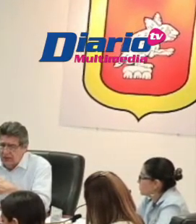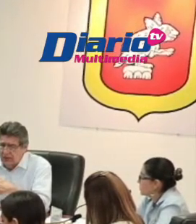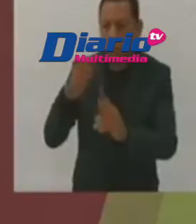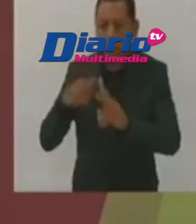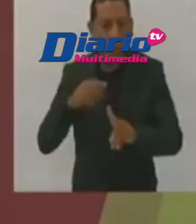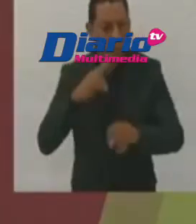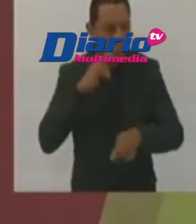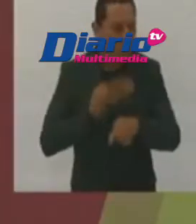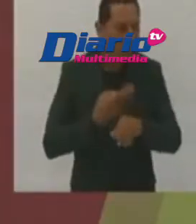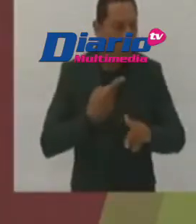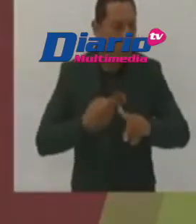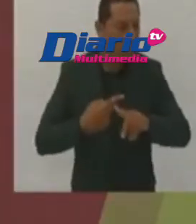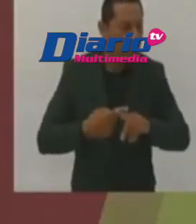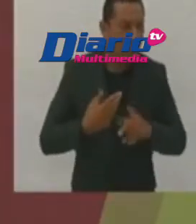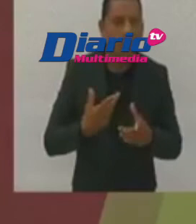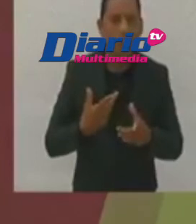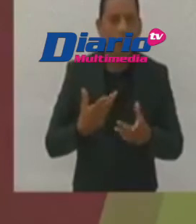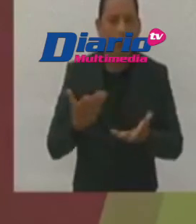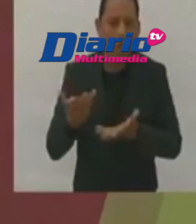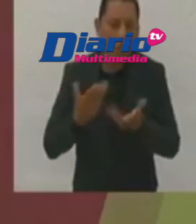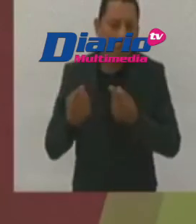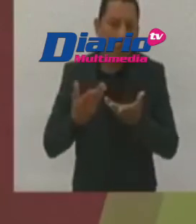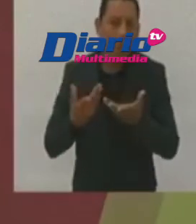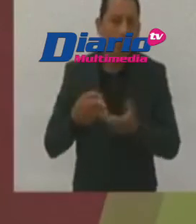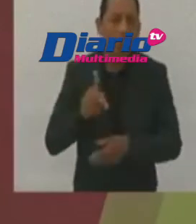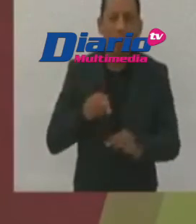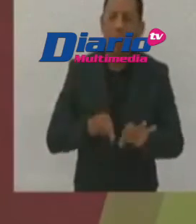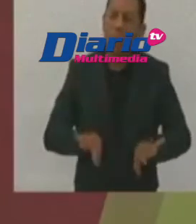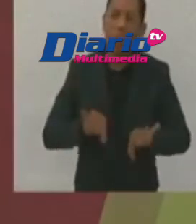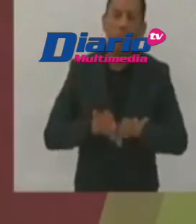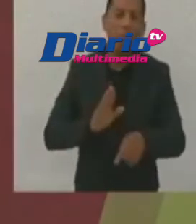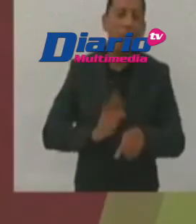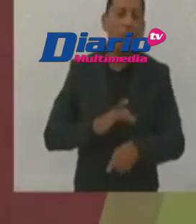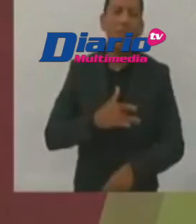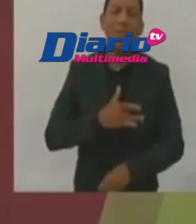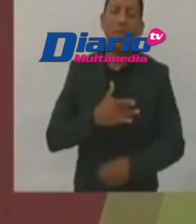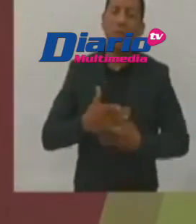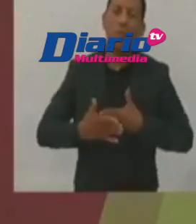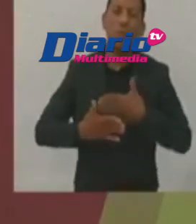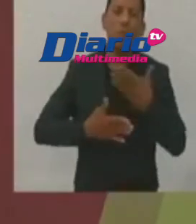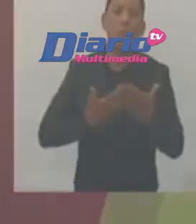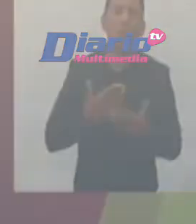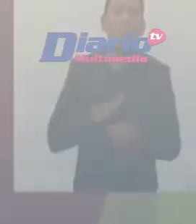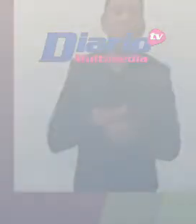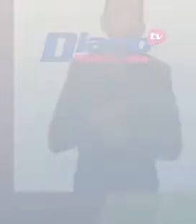de la elección consecutiva. Para Diario de Chiapas TV, Ainer González.